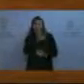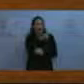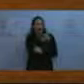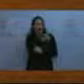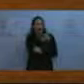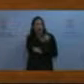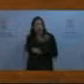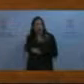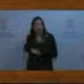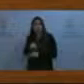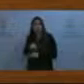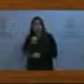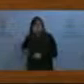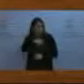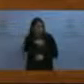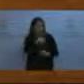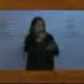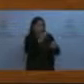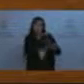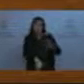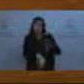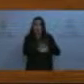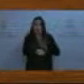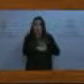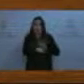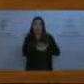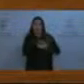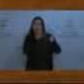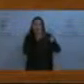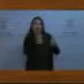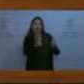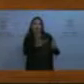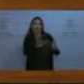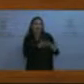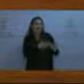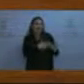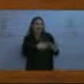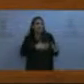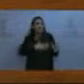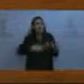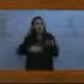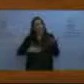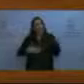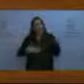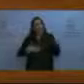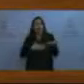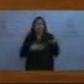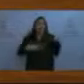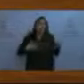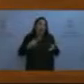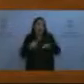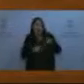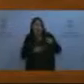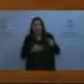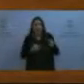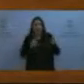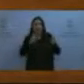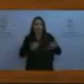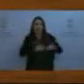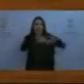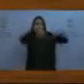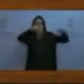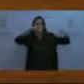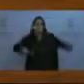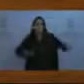y a siniestro en el tema de lo que es o lo quiere ser, o quiere hacer con la macroincineradora.